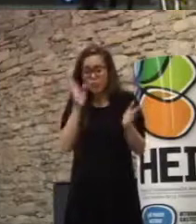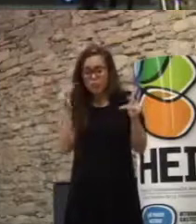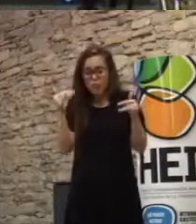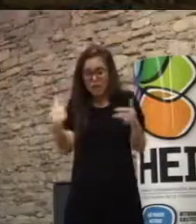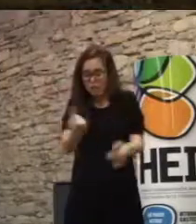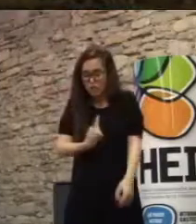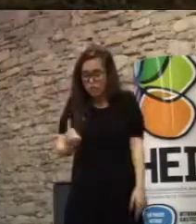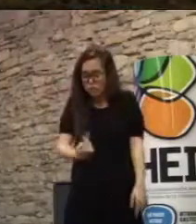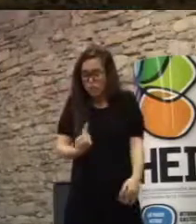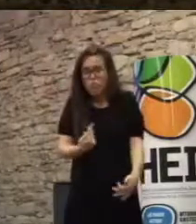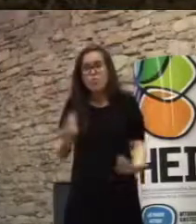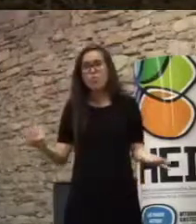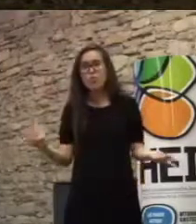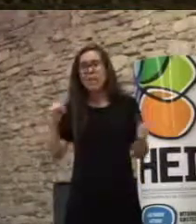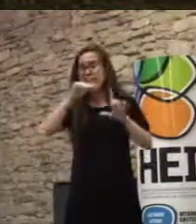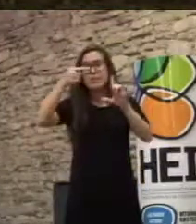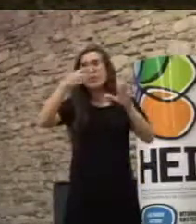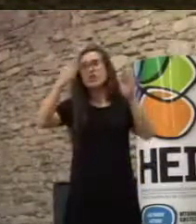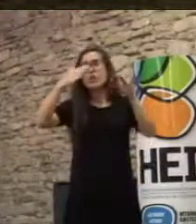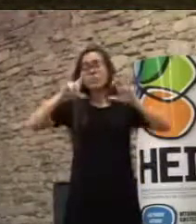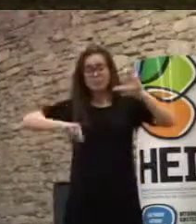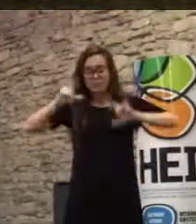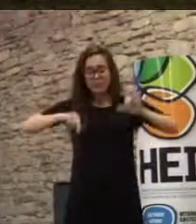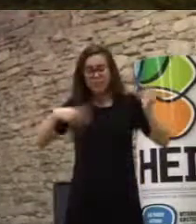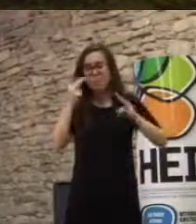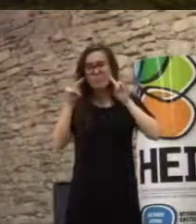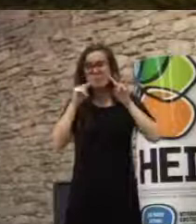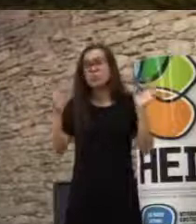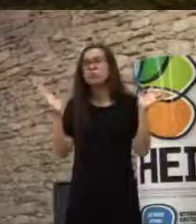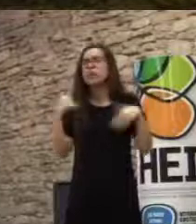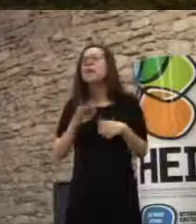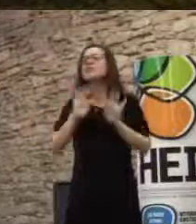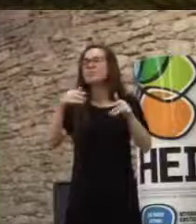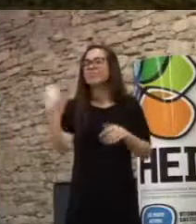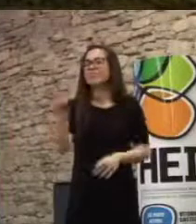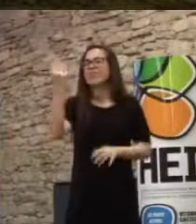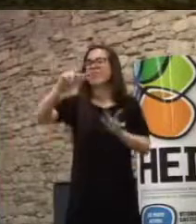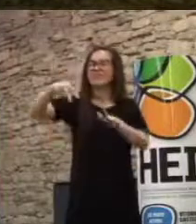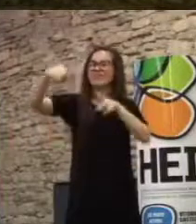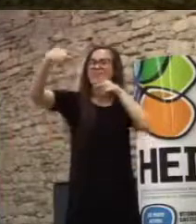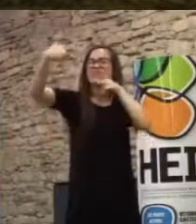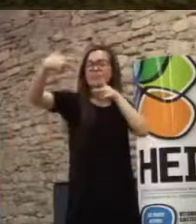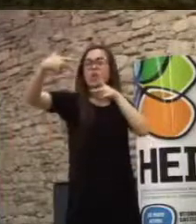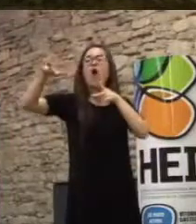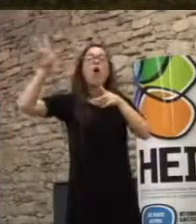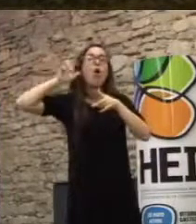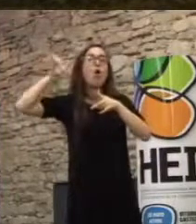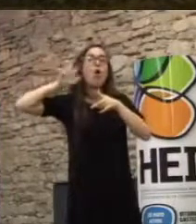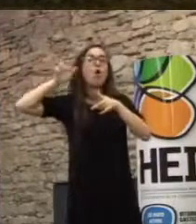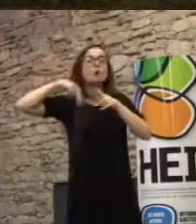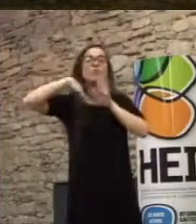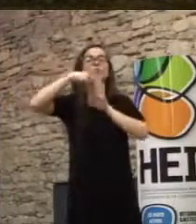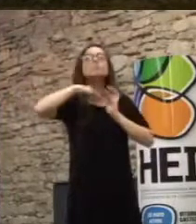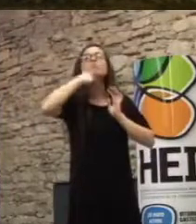comunicación funcione por eso por ejemplo la llamada por por videoconferencia es tan importante porque vemos a la persona oímos a la persona oímos una entonación